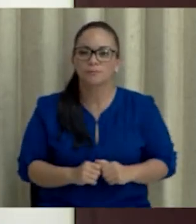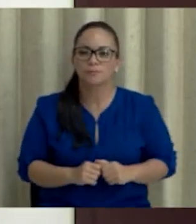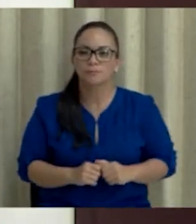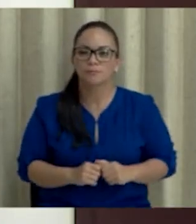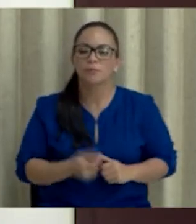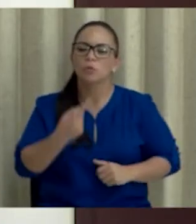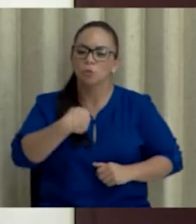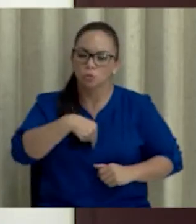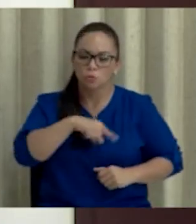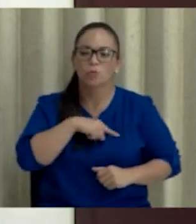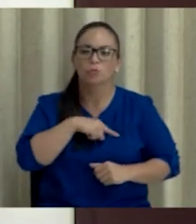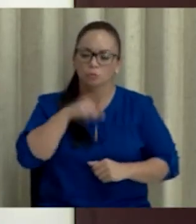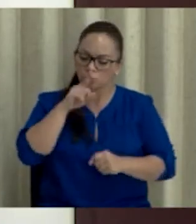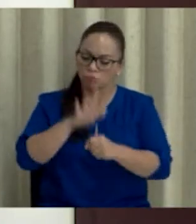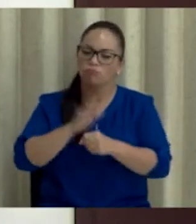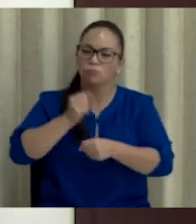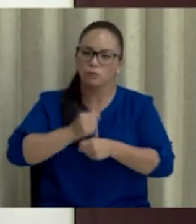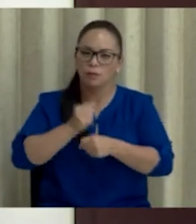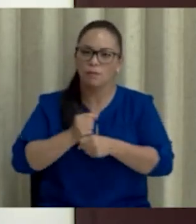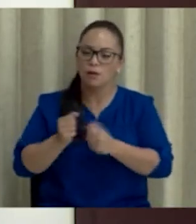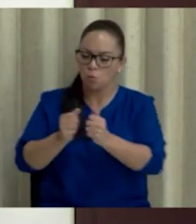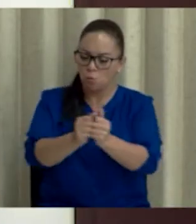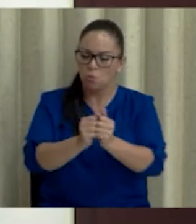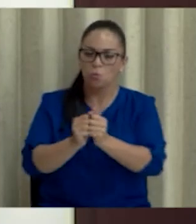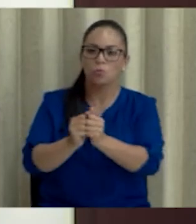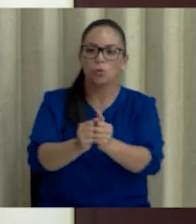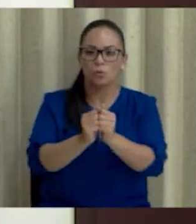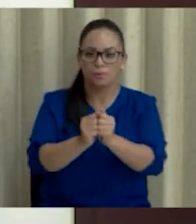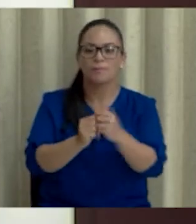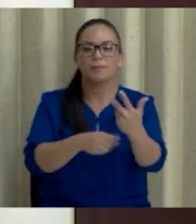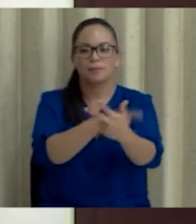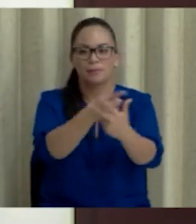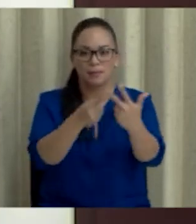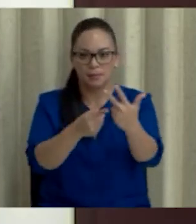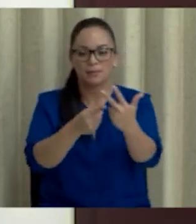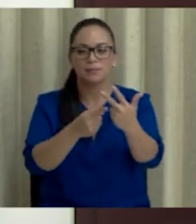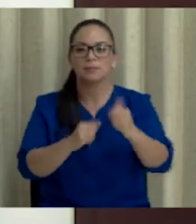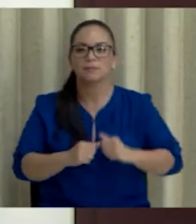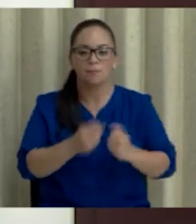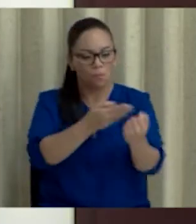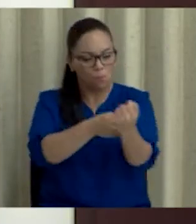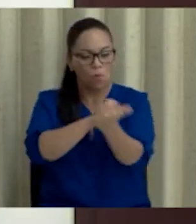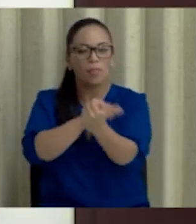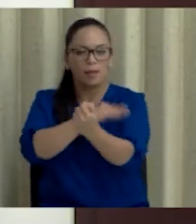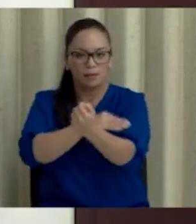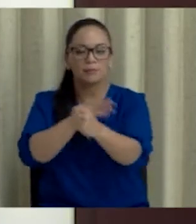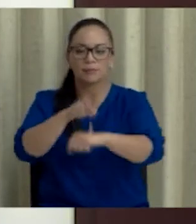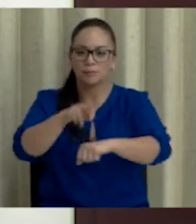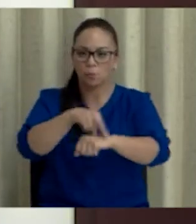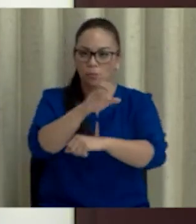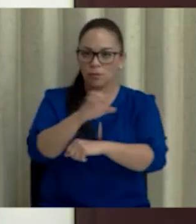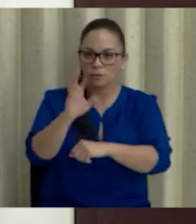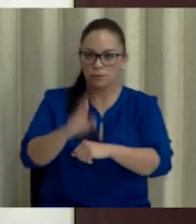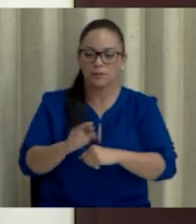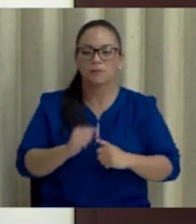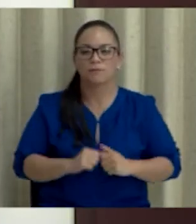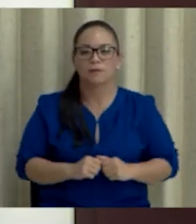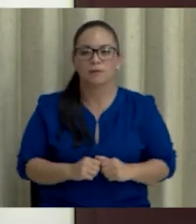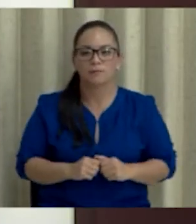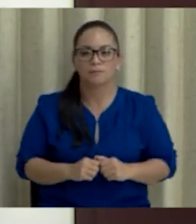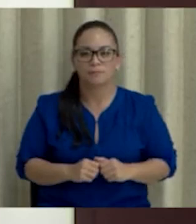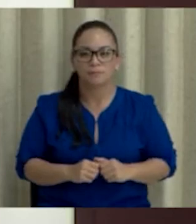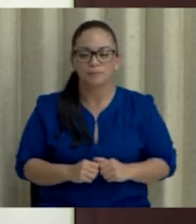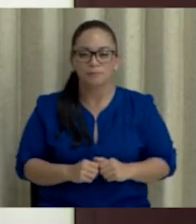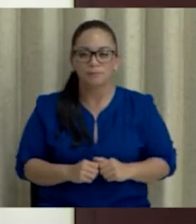es trabajar en unión con los tres poderes de la República,